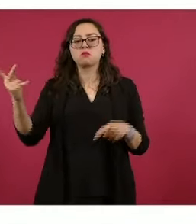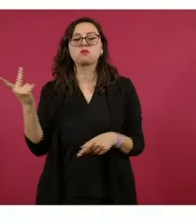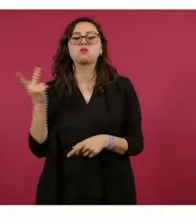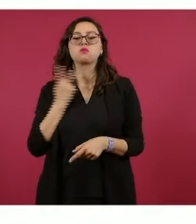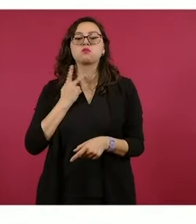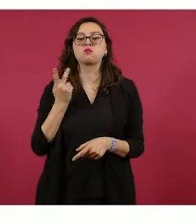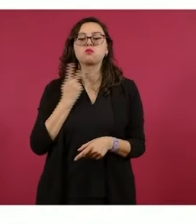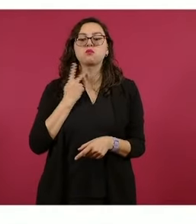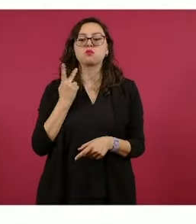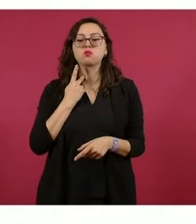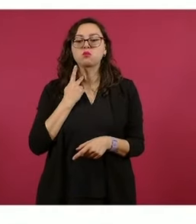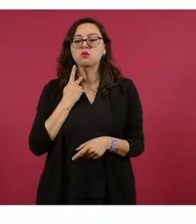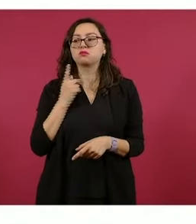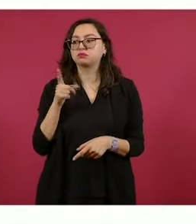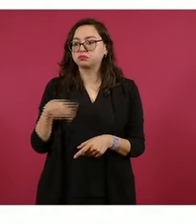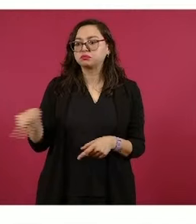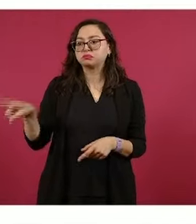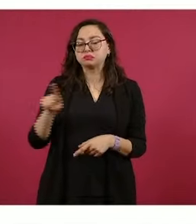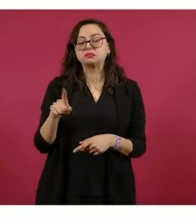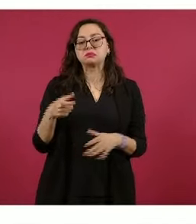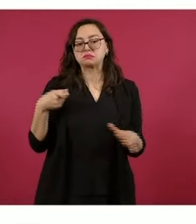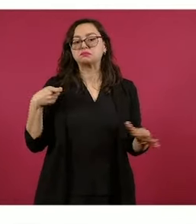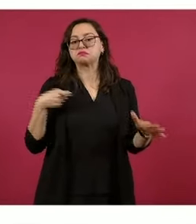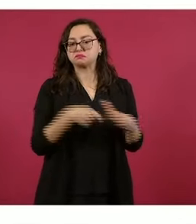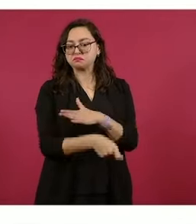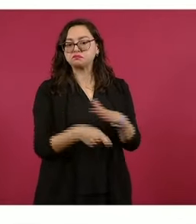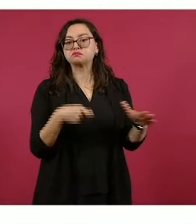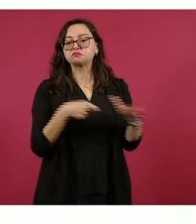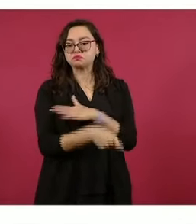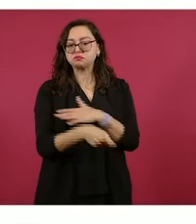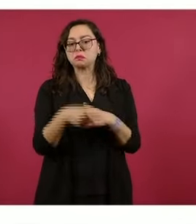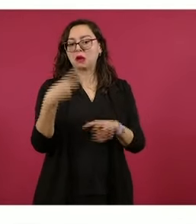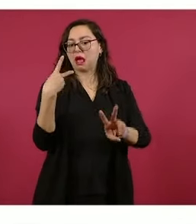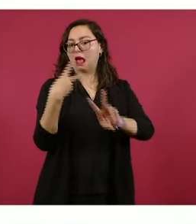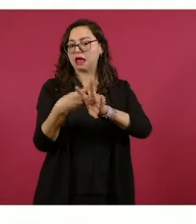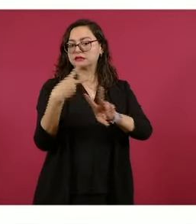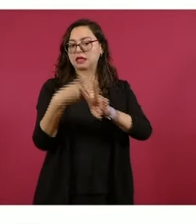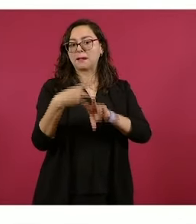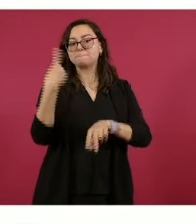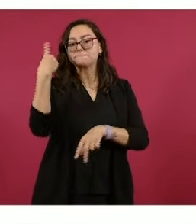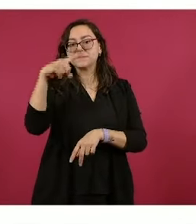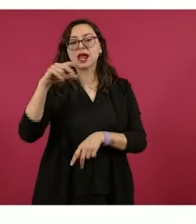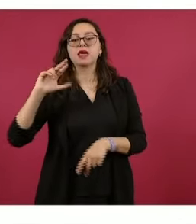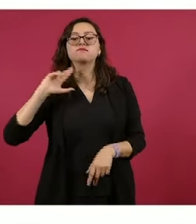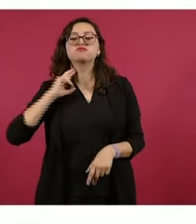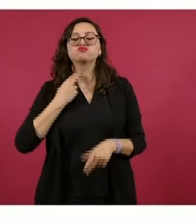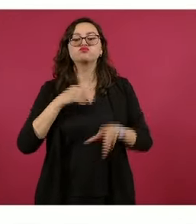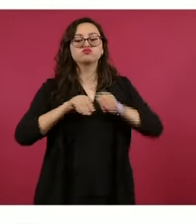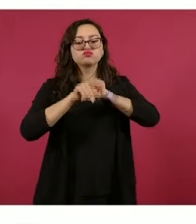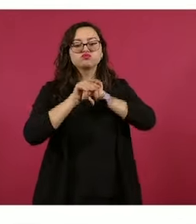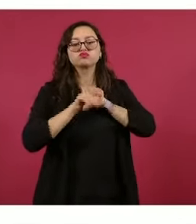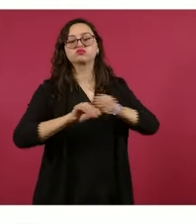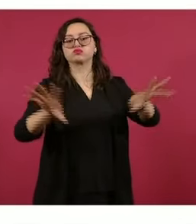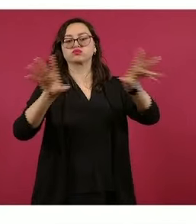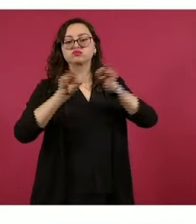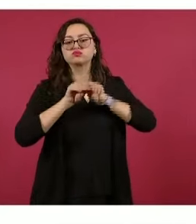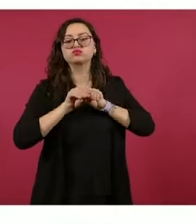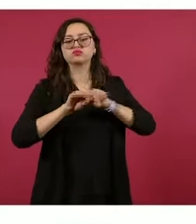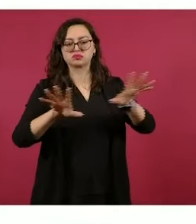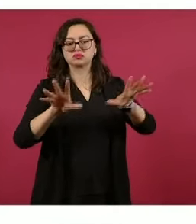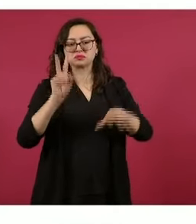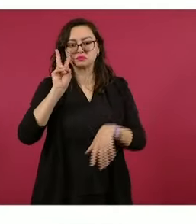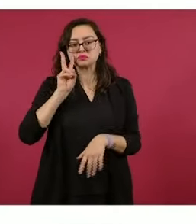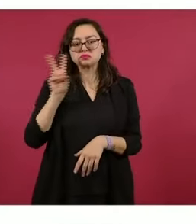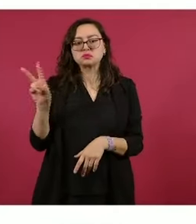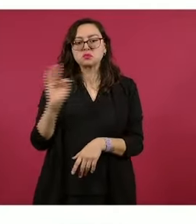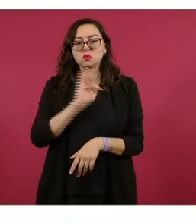están pagando estas campañas o se prestan para hacerles el caldo gordo. ¿A